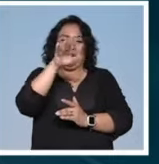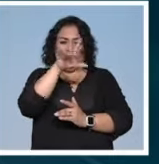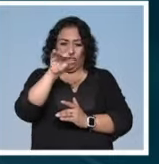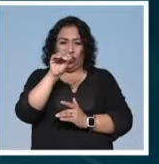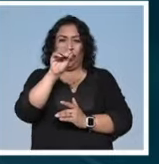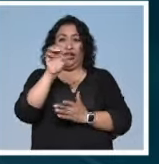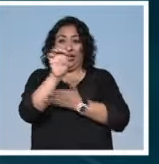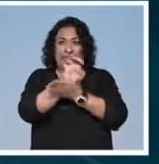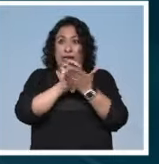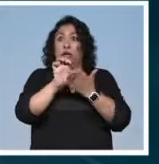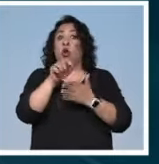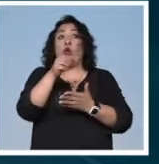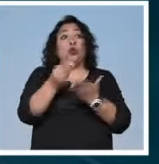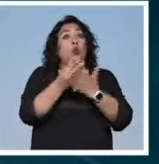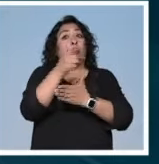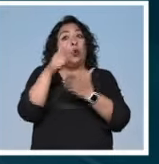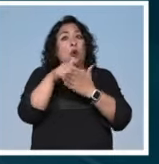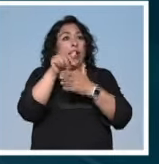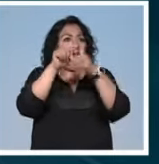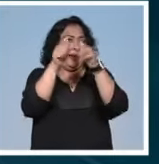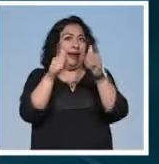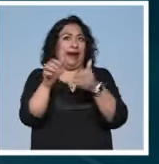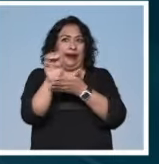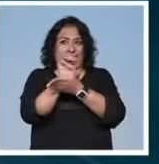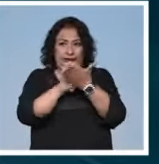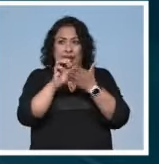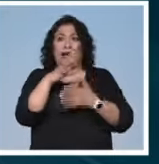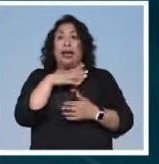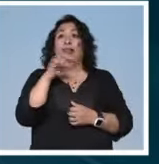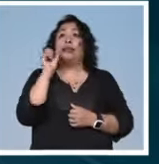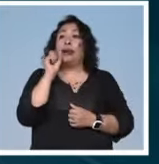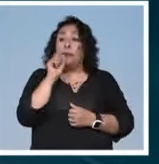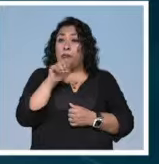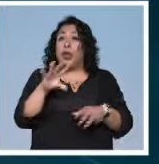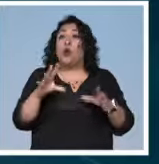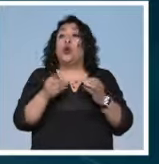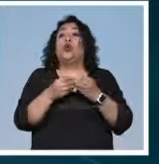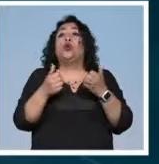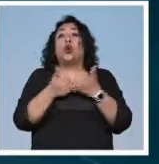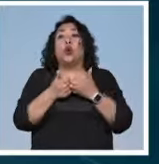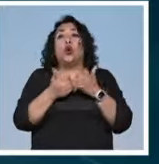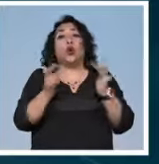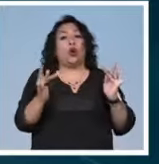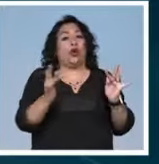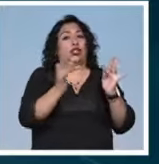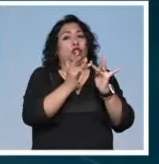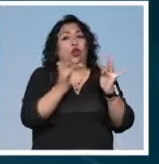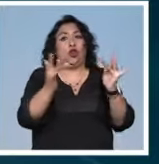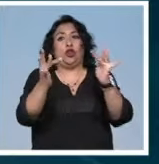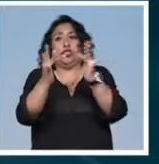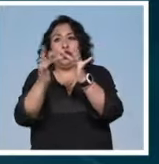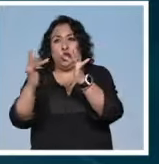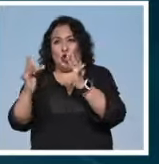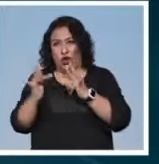tener este nuevo espacio para las artes escénicas, pues será parte de la interconexión